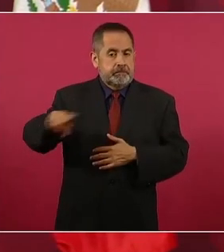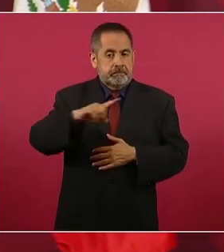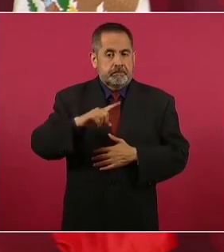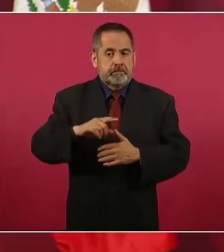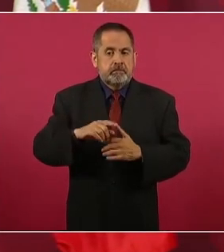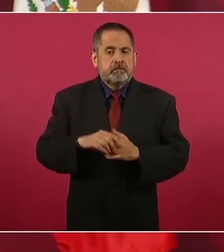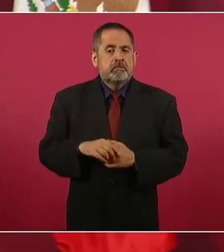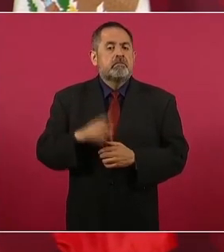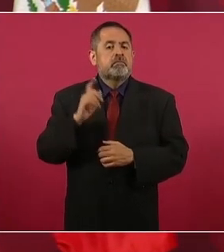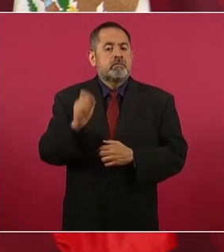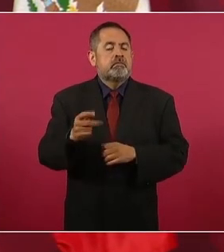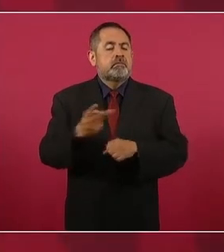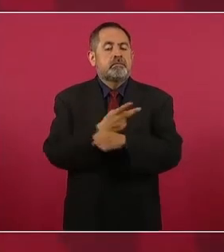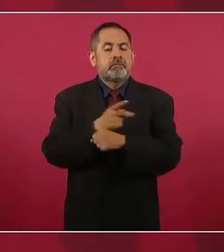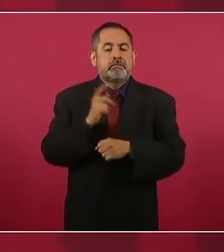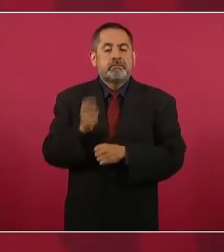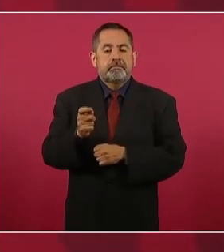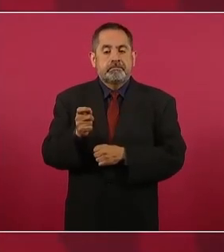tuvo que ver